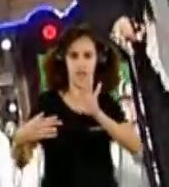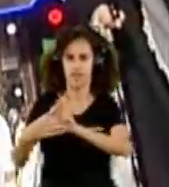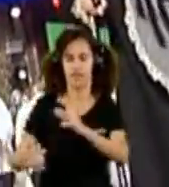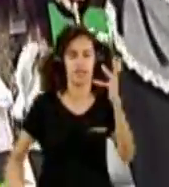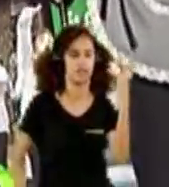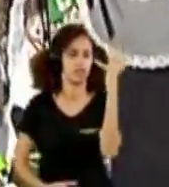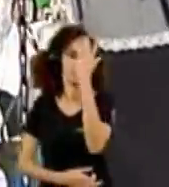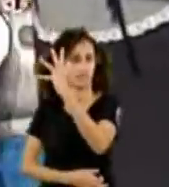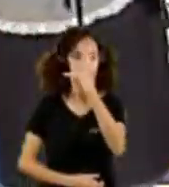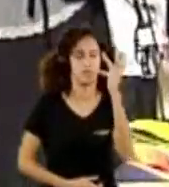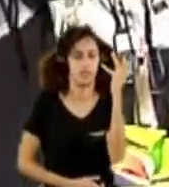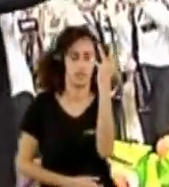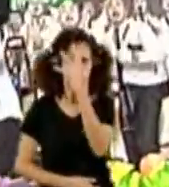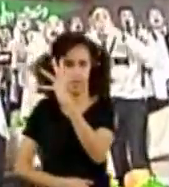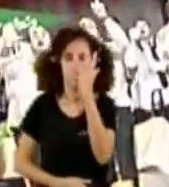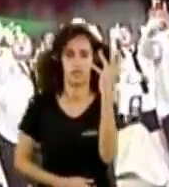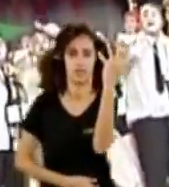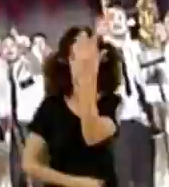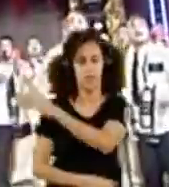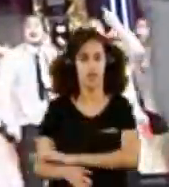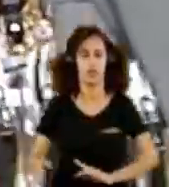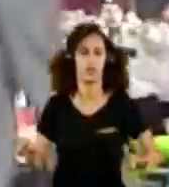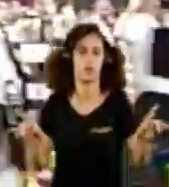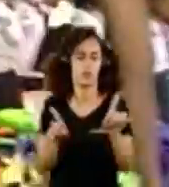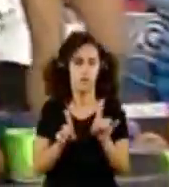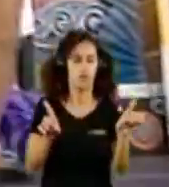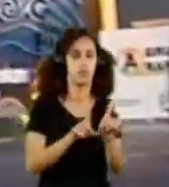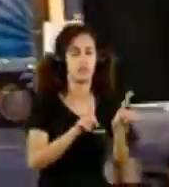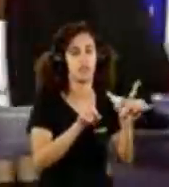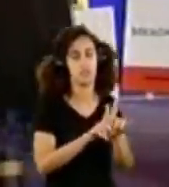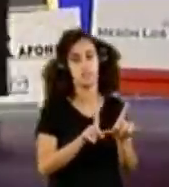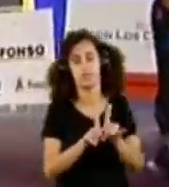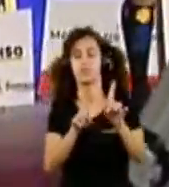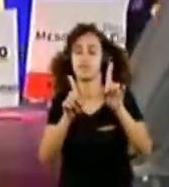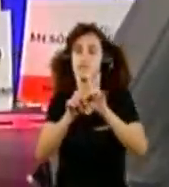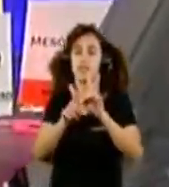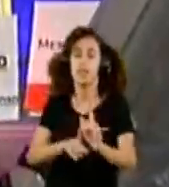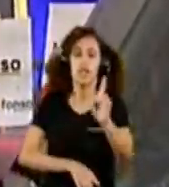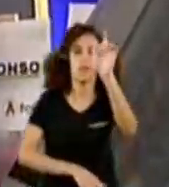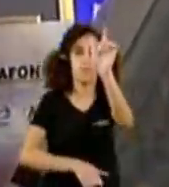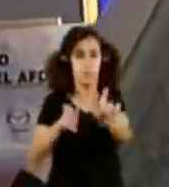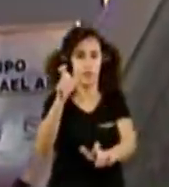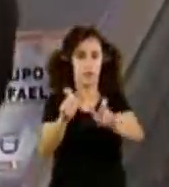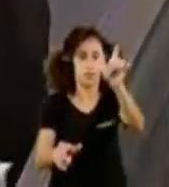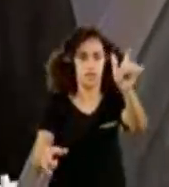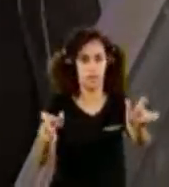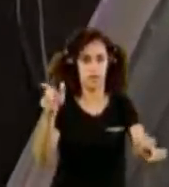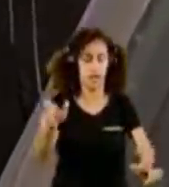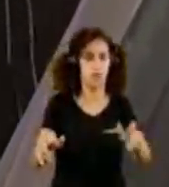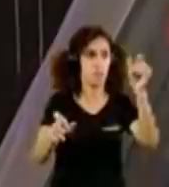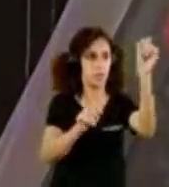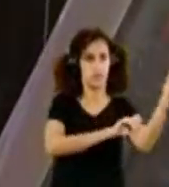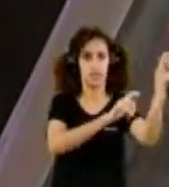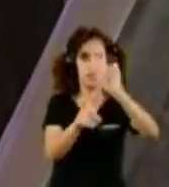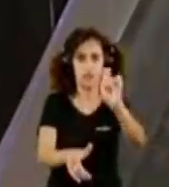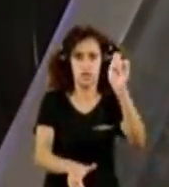carnaval. Luego ni quiere dar la cara, pues no acepta su llamada. Para ti esa gente nada, pues permite que te diga,